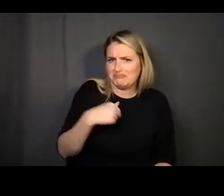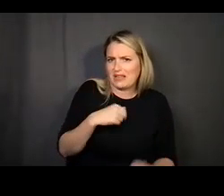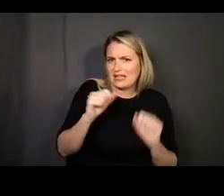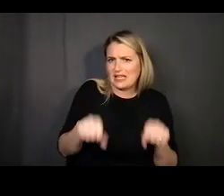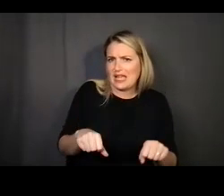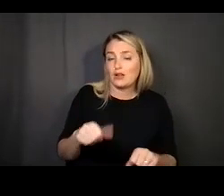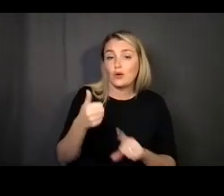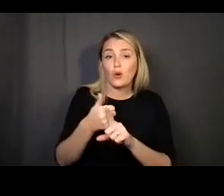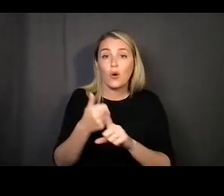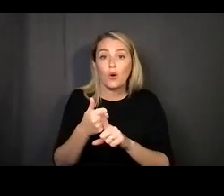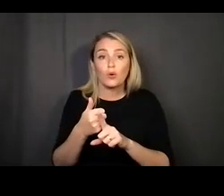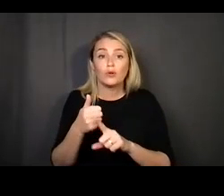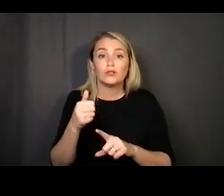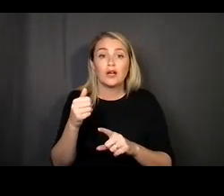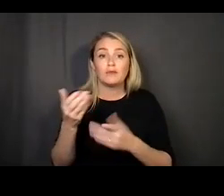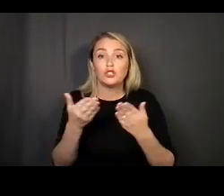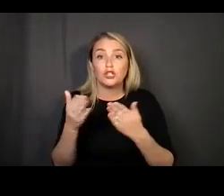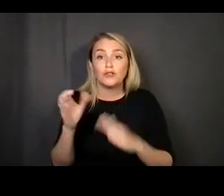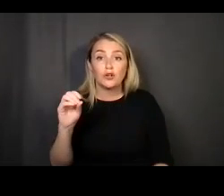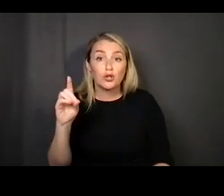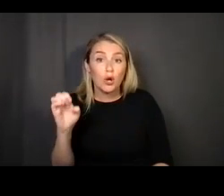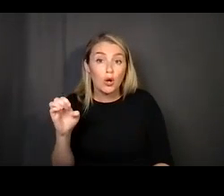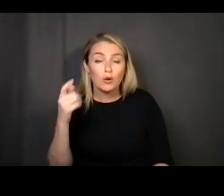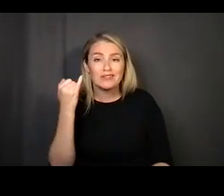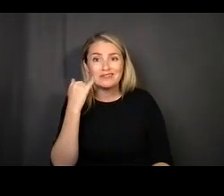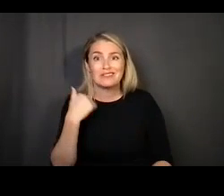Pueden también enviarme un correo electrónico